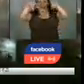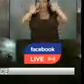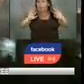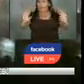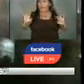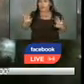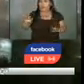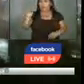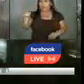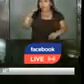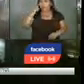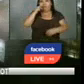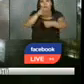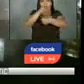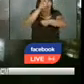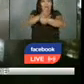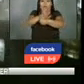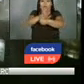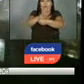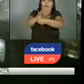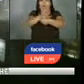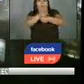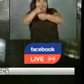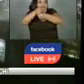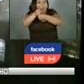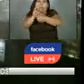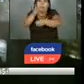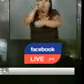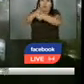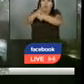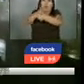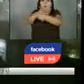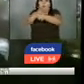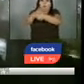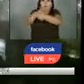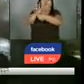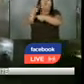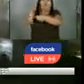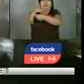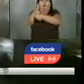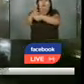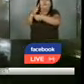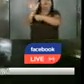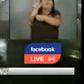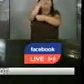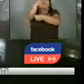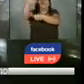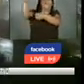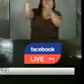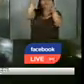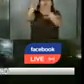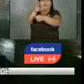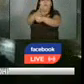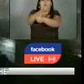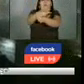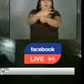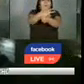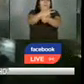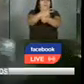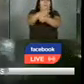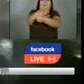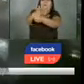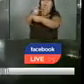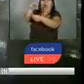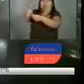ejemplo, es una cámara estática, nadie la está moviendo, son los vientos, la lluvia, lo que está motivando a que la cámara que